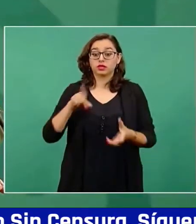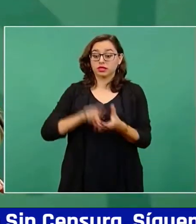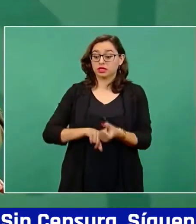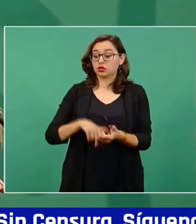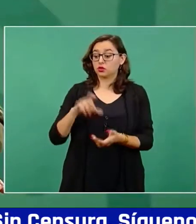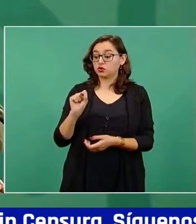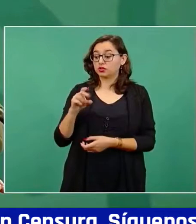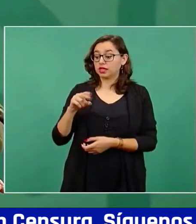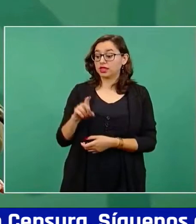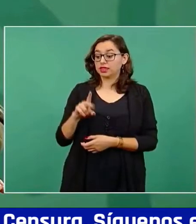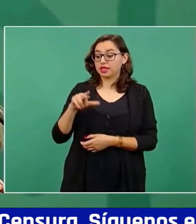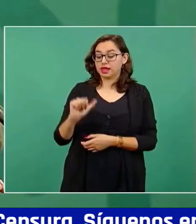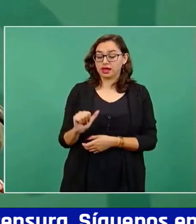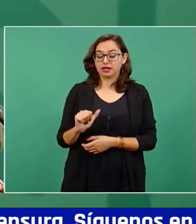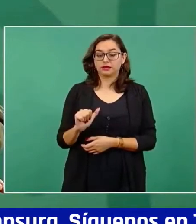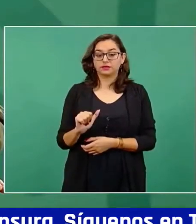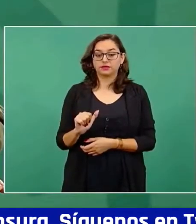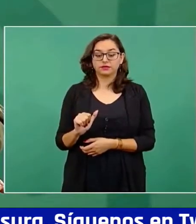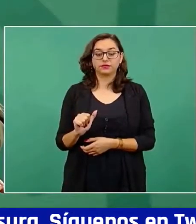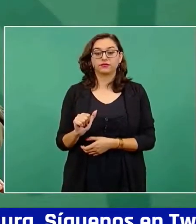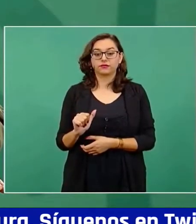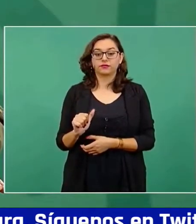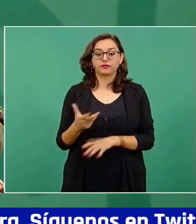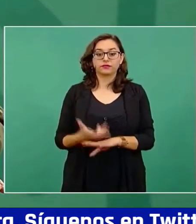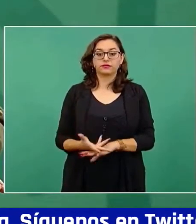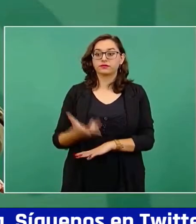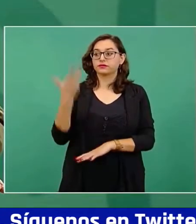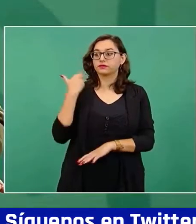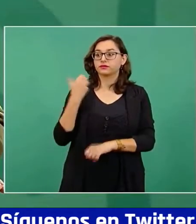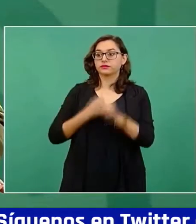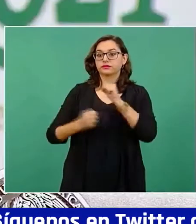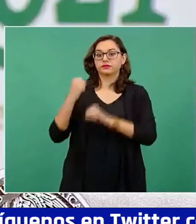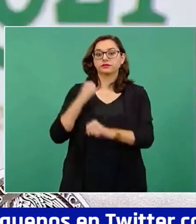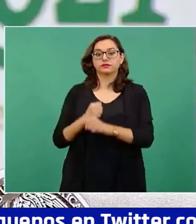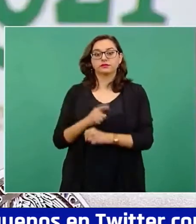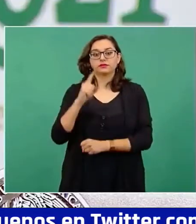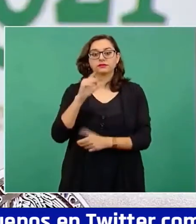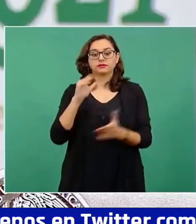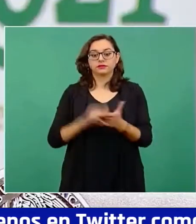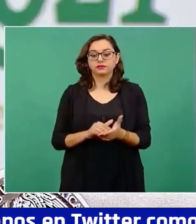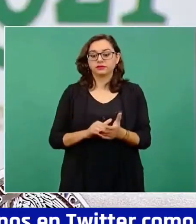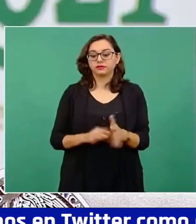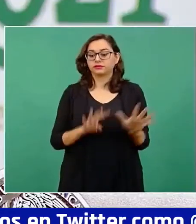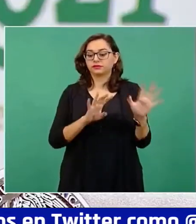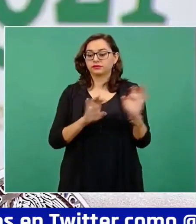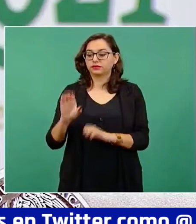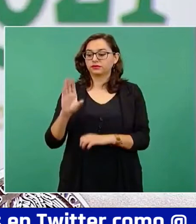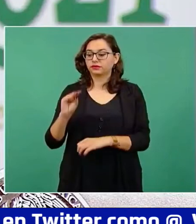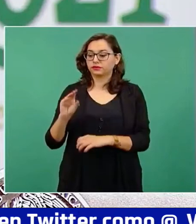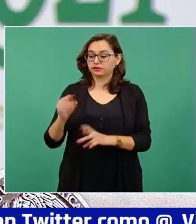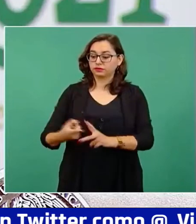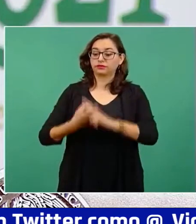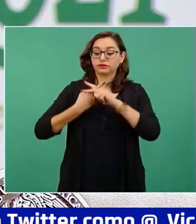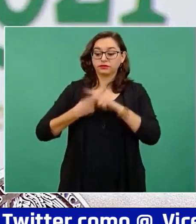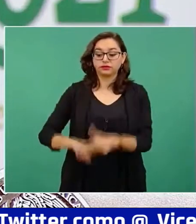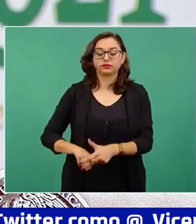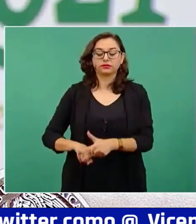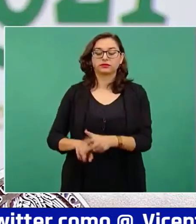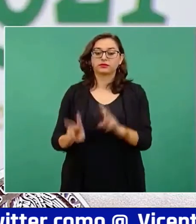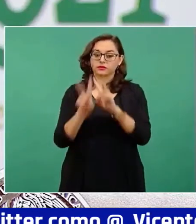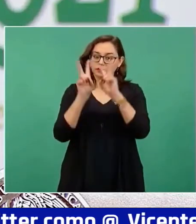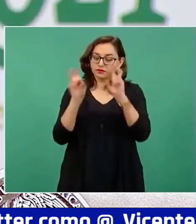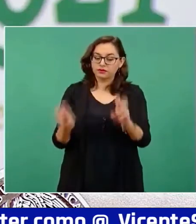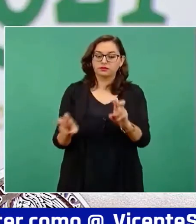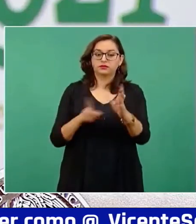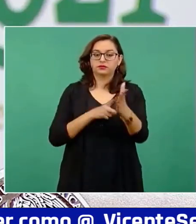Defensa Nacional, tiene desde 1990. Desde esos años se creó